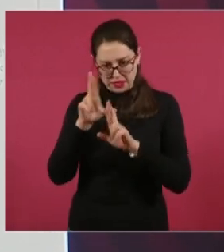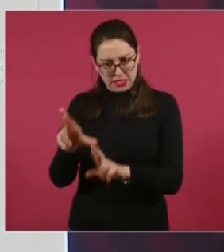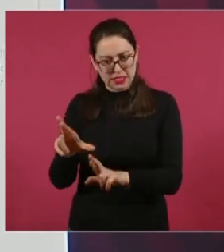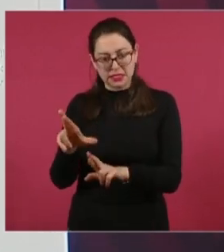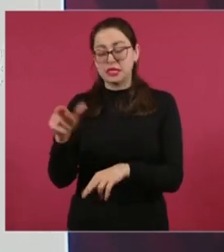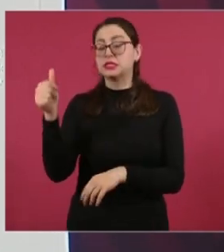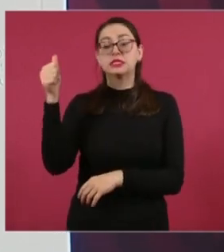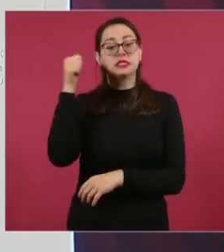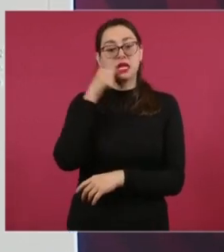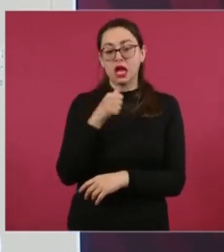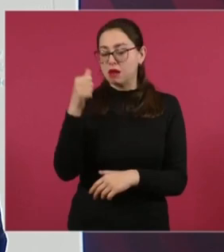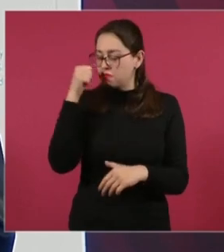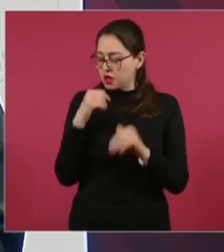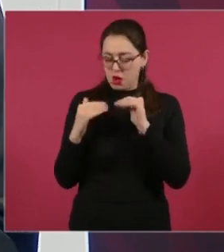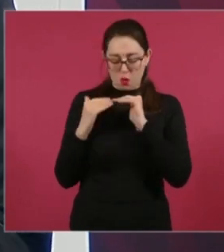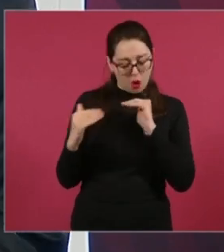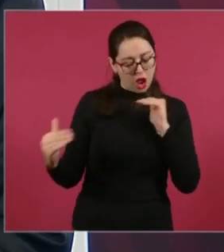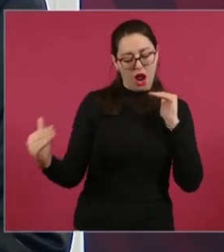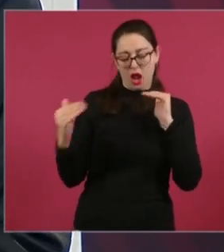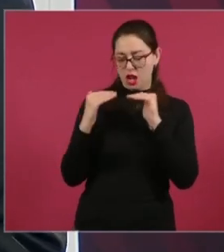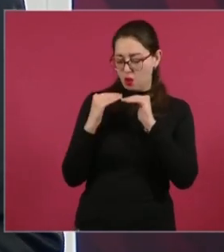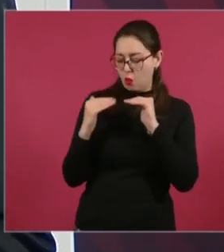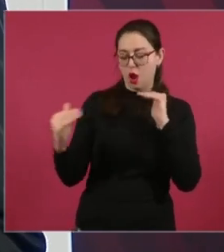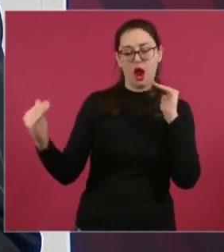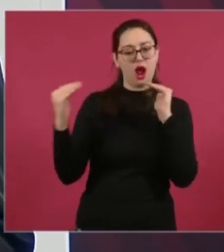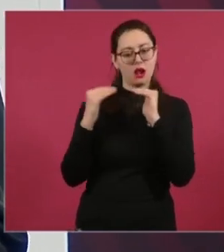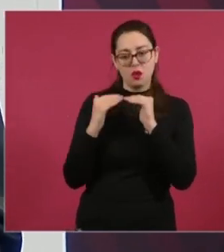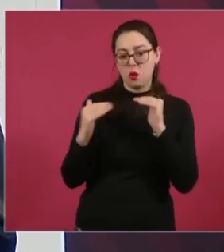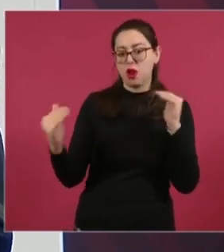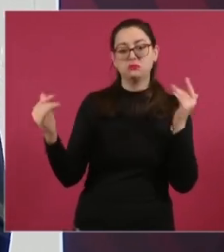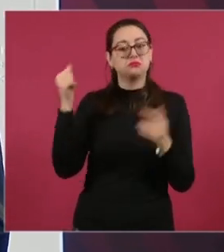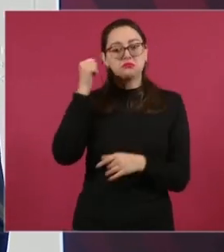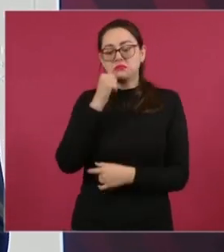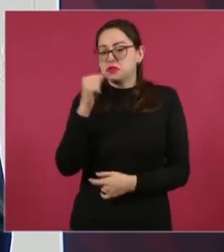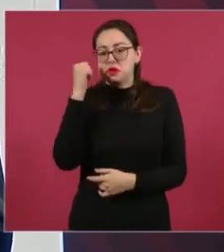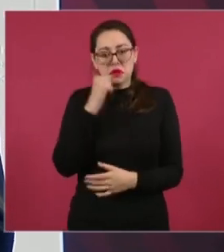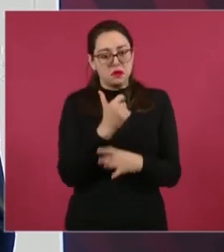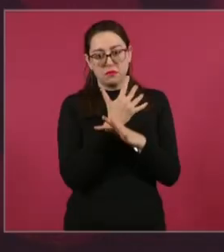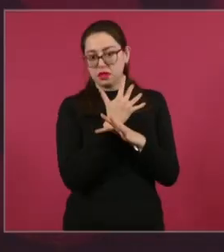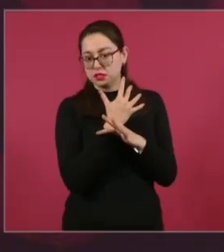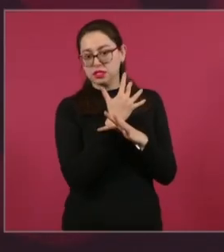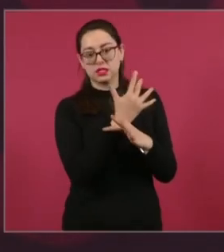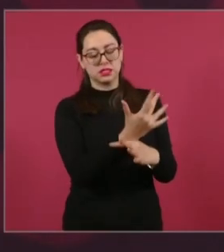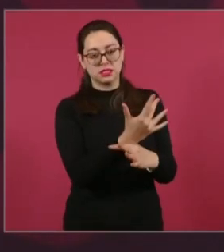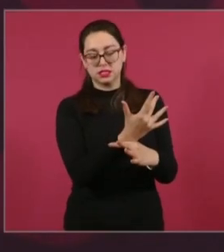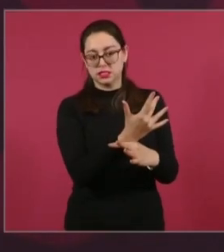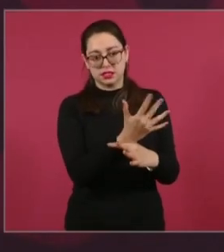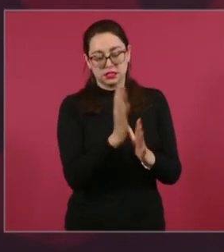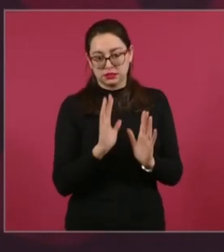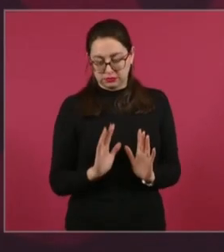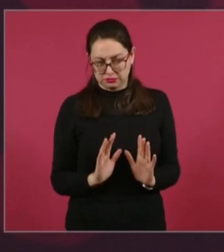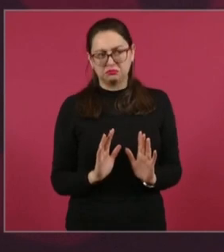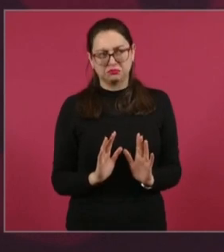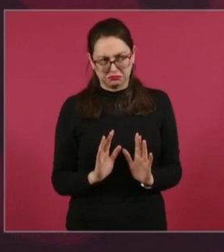siempre dice el trato entre nosotros va a ser un trato